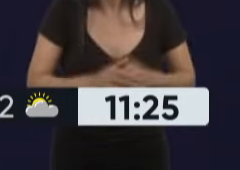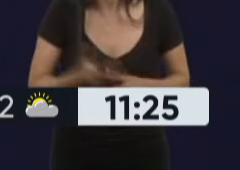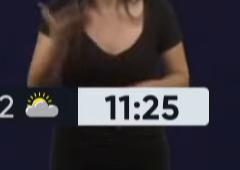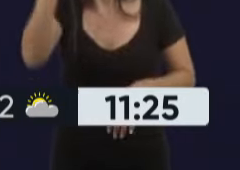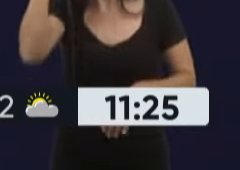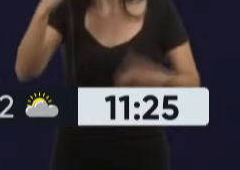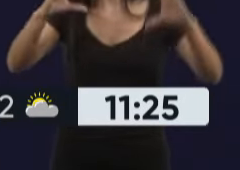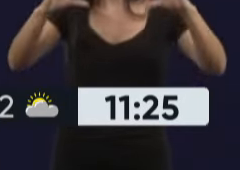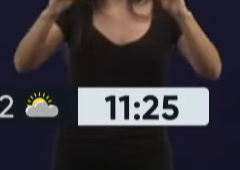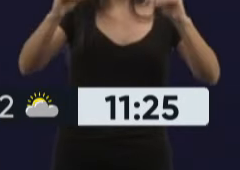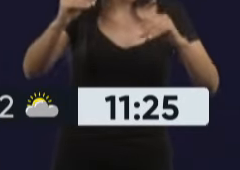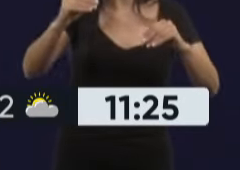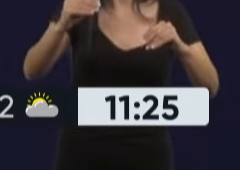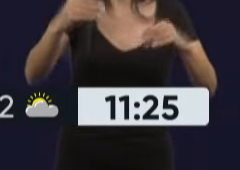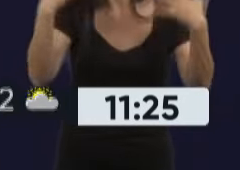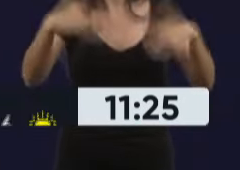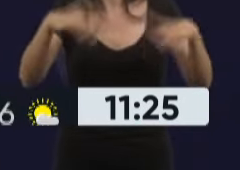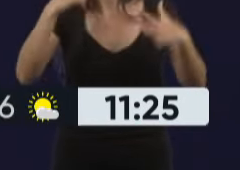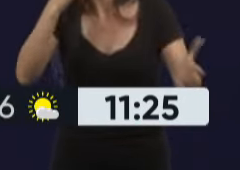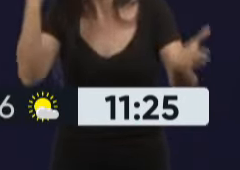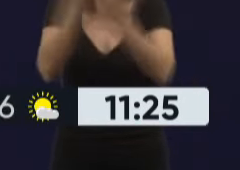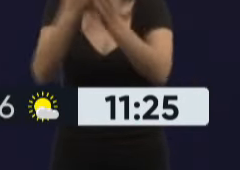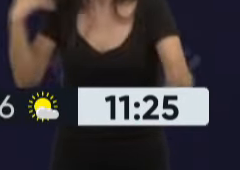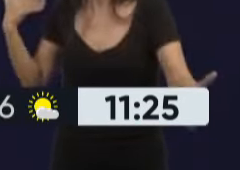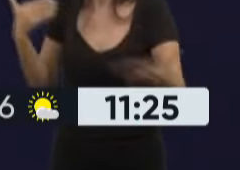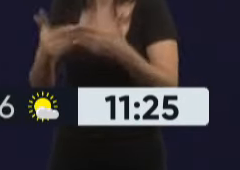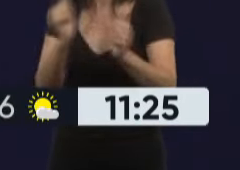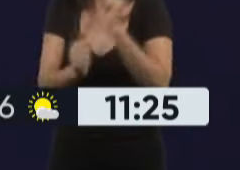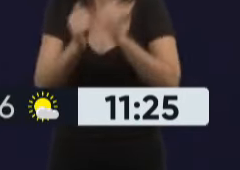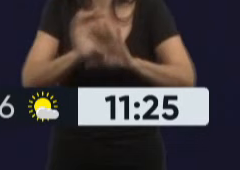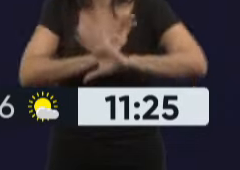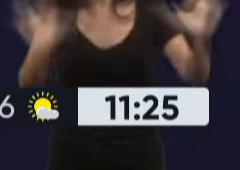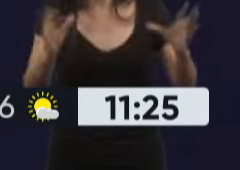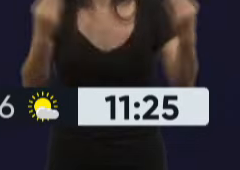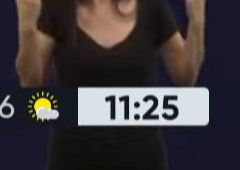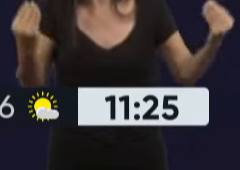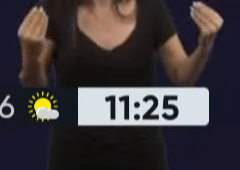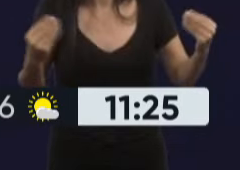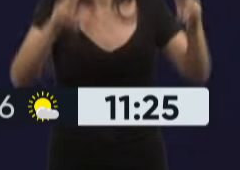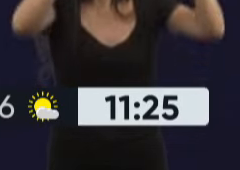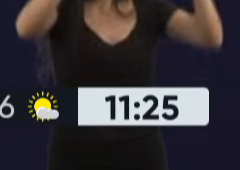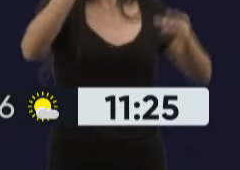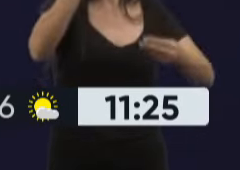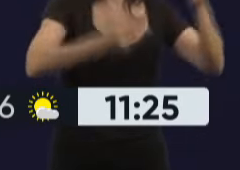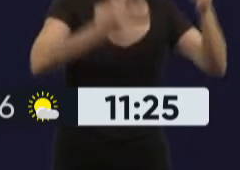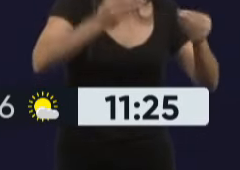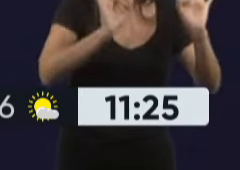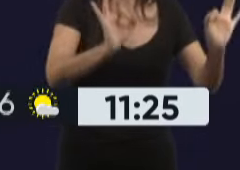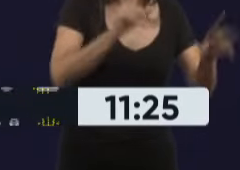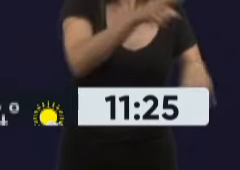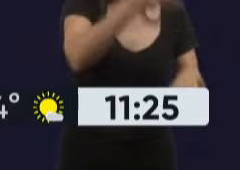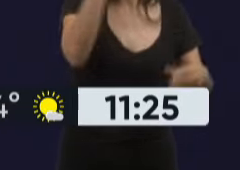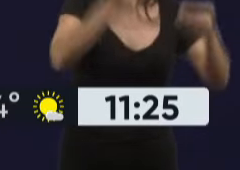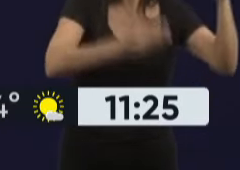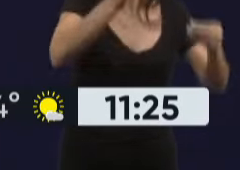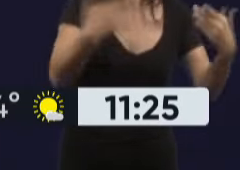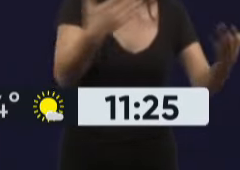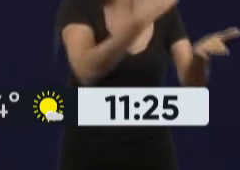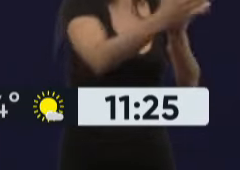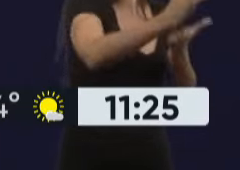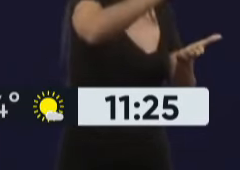ayer fue un hecho histórico en cuanto al presupuesto en sí digamos a que se pueda rechazar